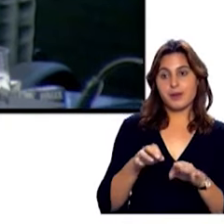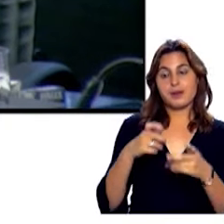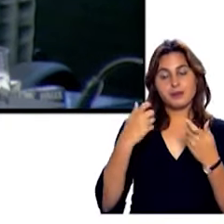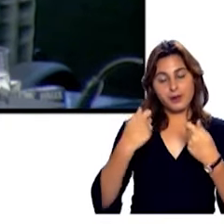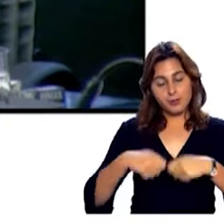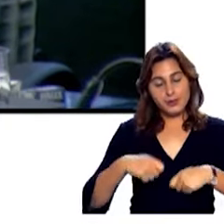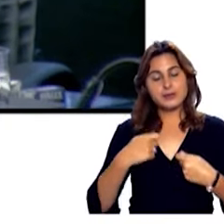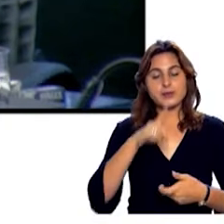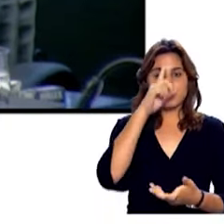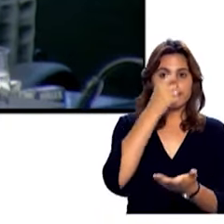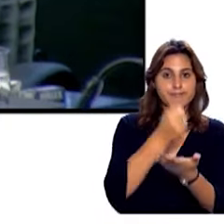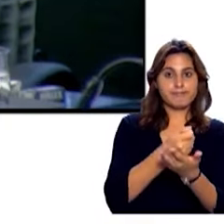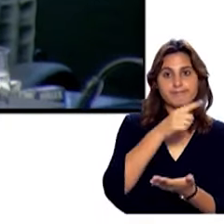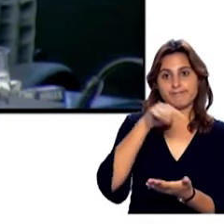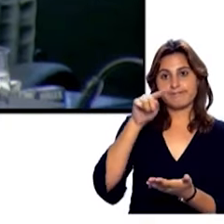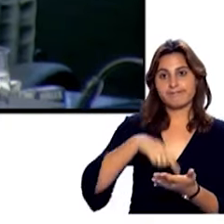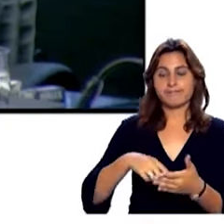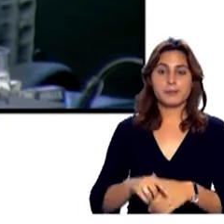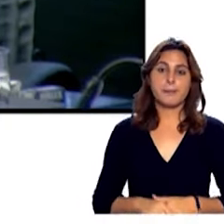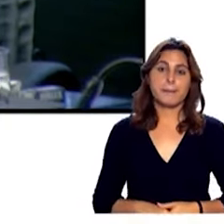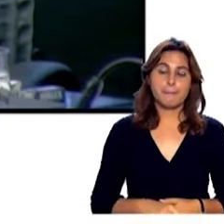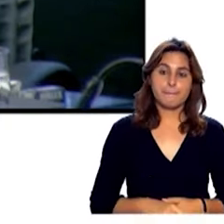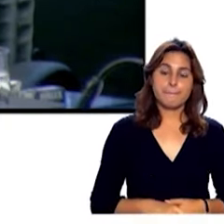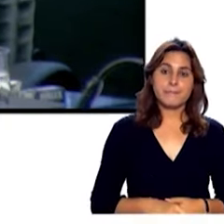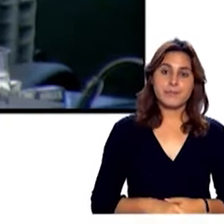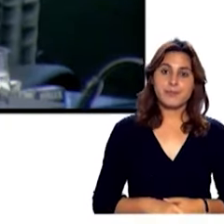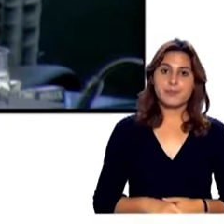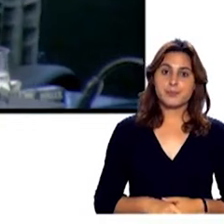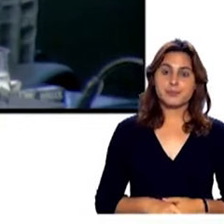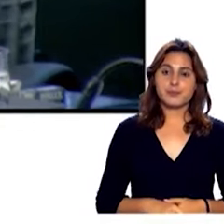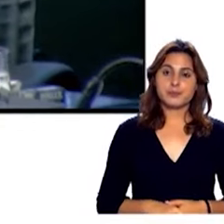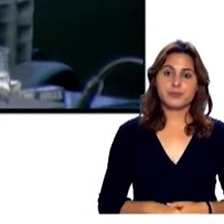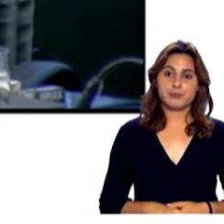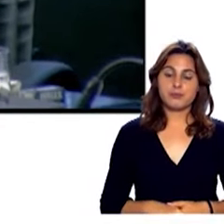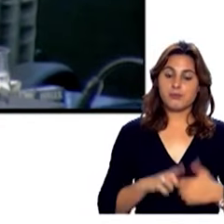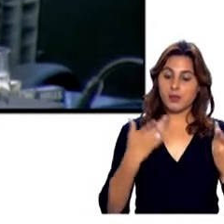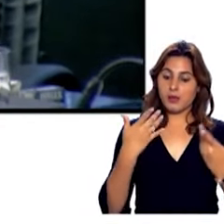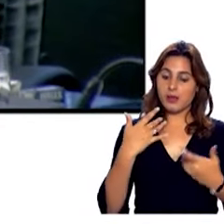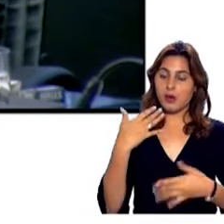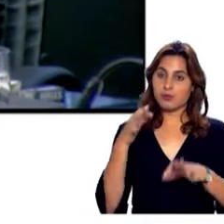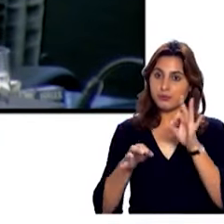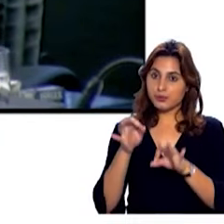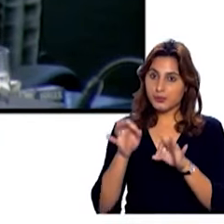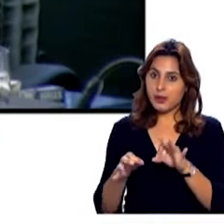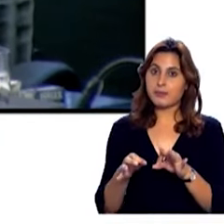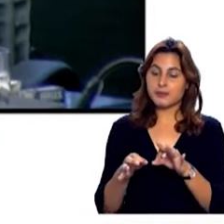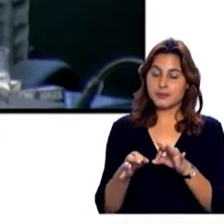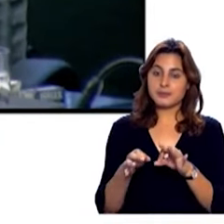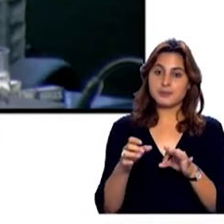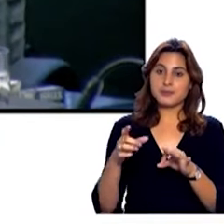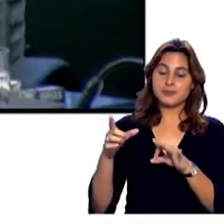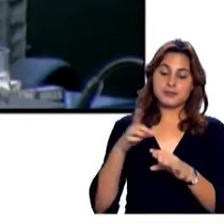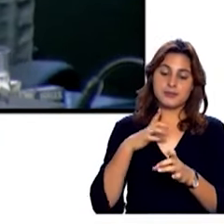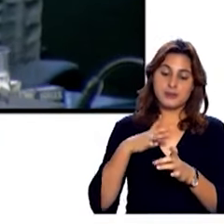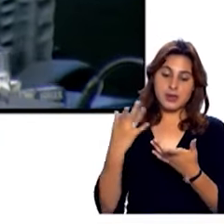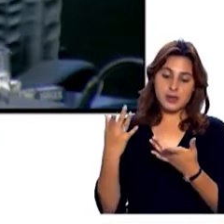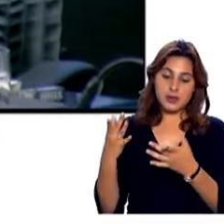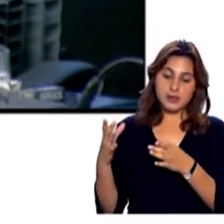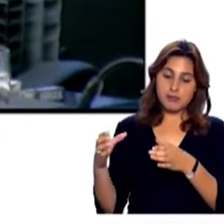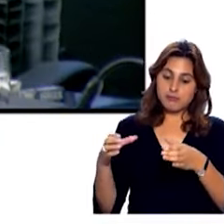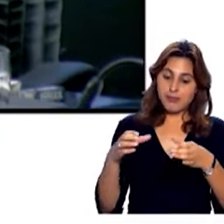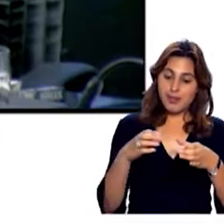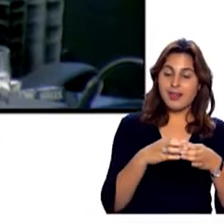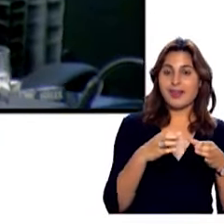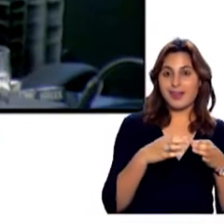que la sentencia se ha formado con el menoro con menor número de magistrados del establecido la Ley o con magistrados que se deberían